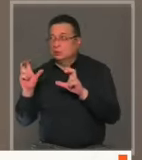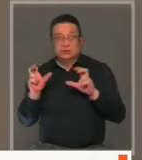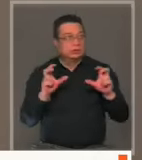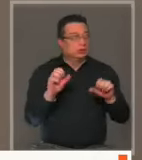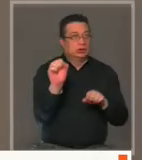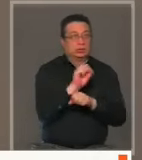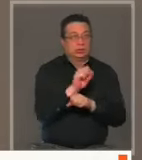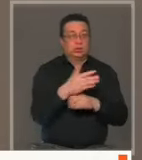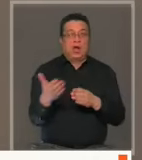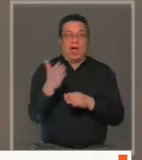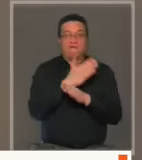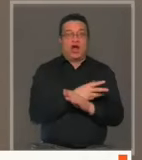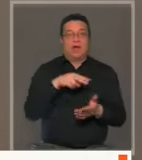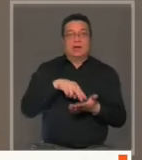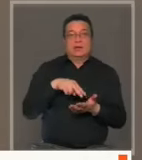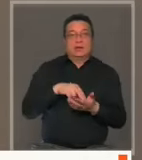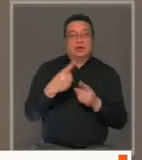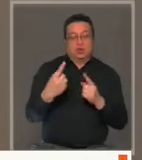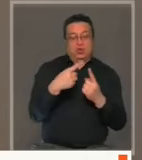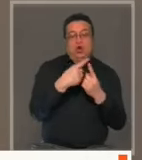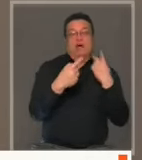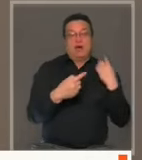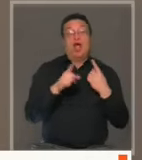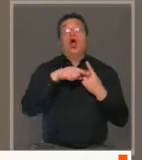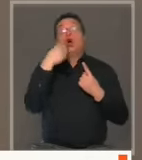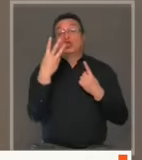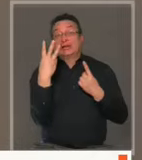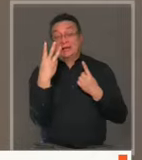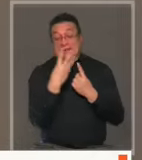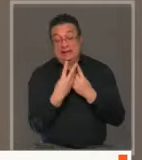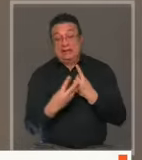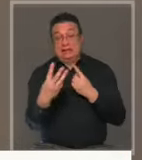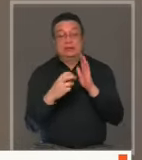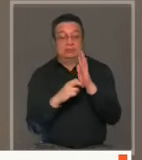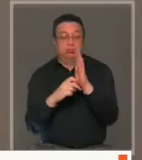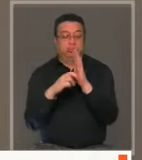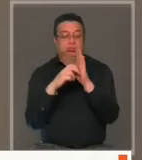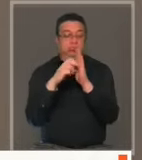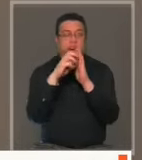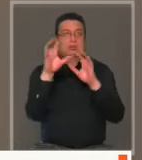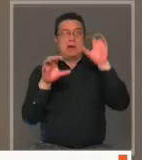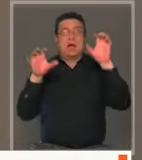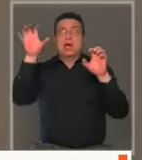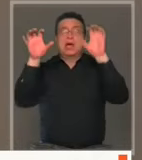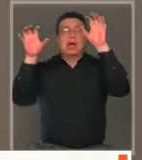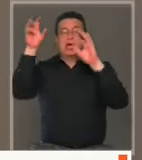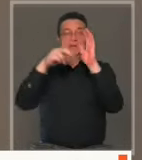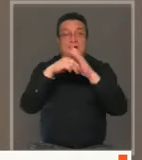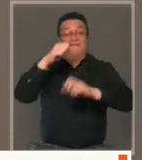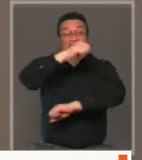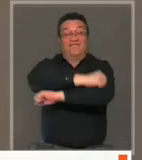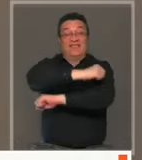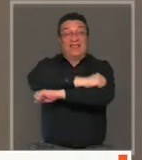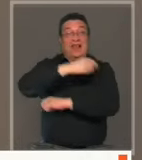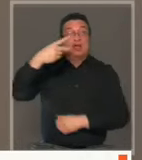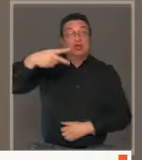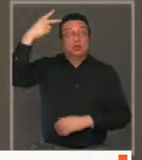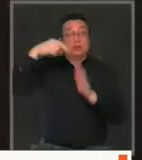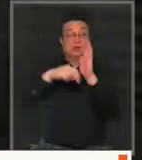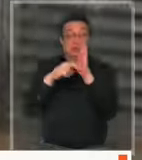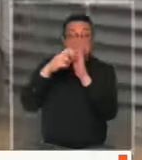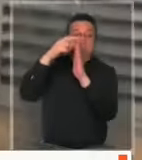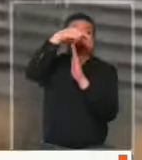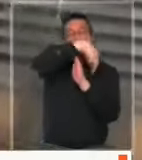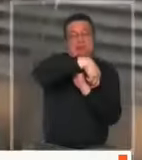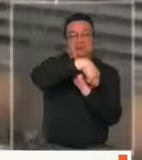conducción del vehículo en el que se trasladaban. Y los otros tres, mediante el escalamiento, a través de las ventanas del segundo piso, ingresaban a los